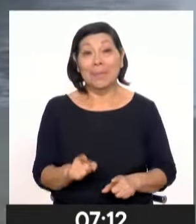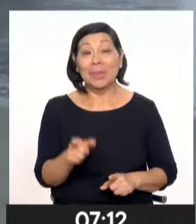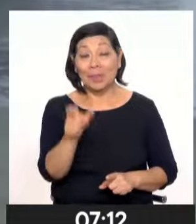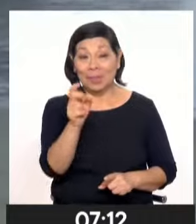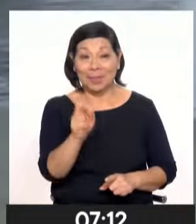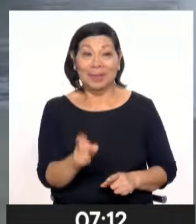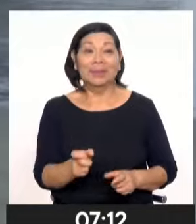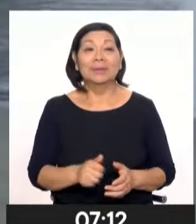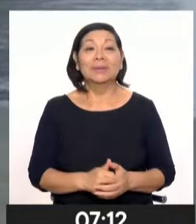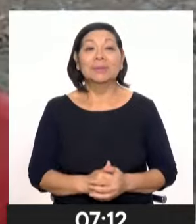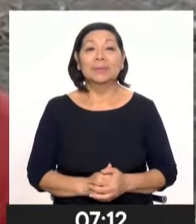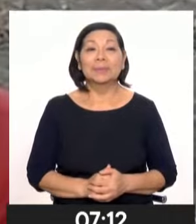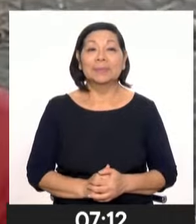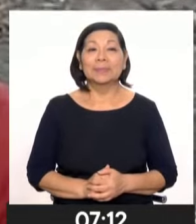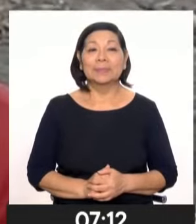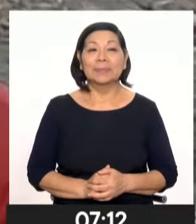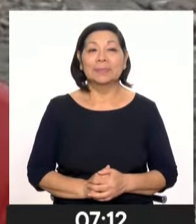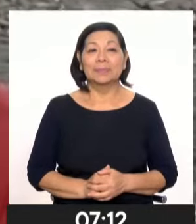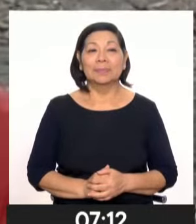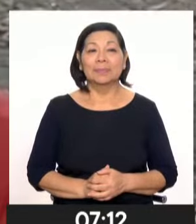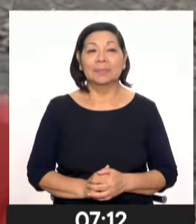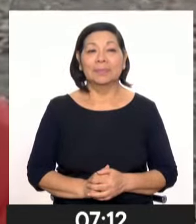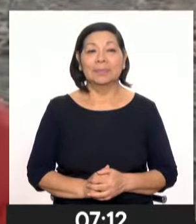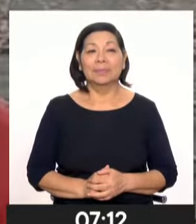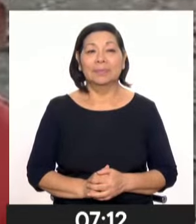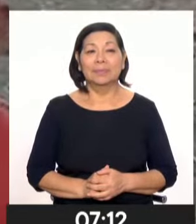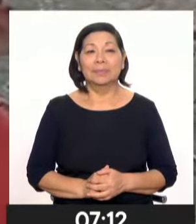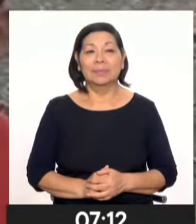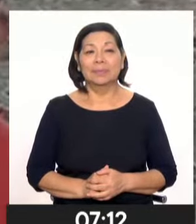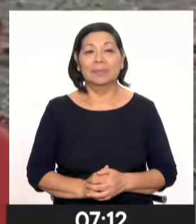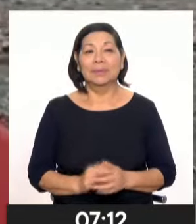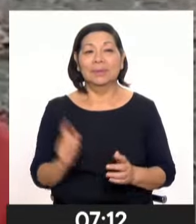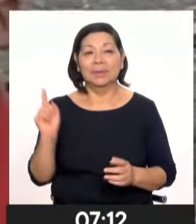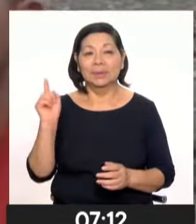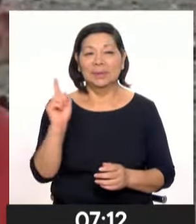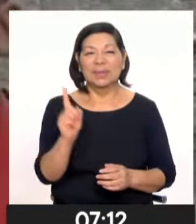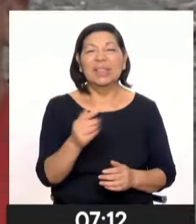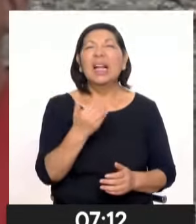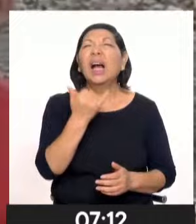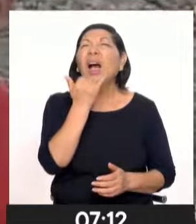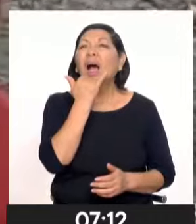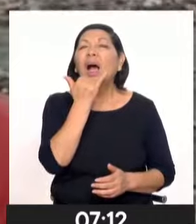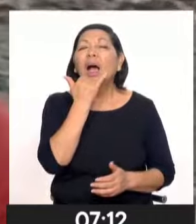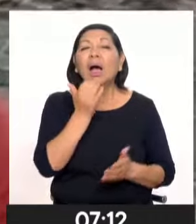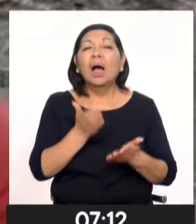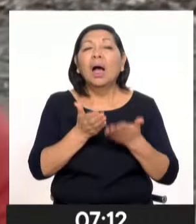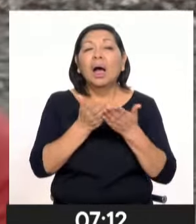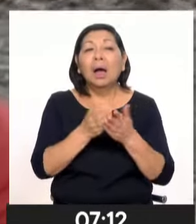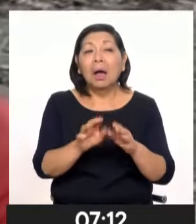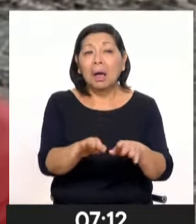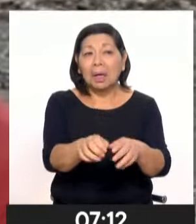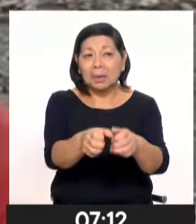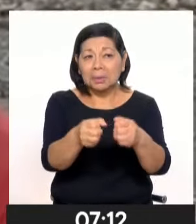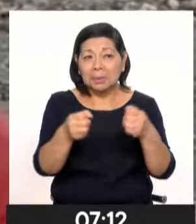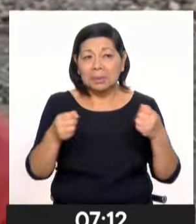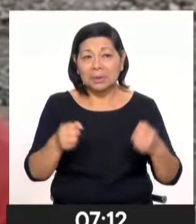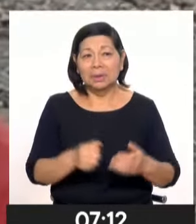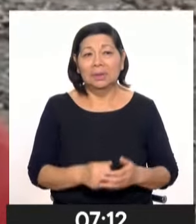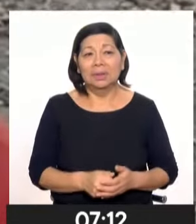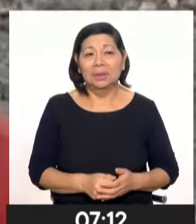esas personas no mi compañero ingresó para ver qué había dentro como esta abierto la